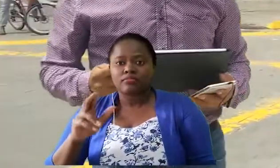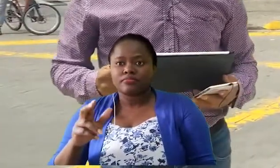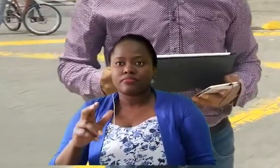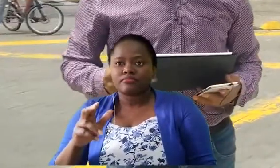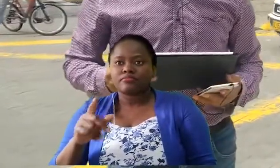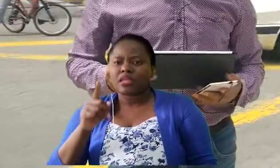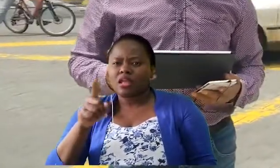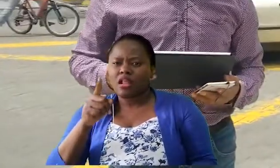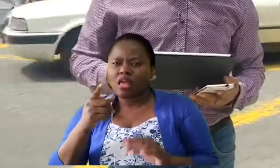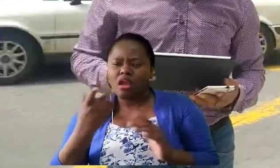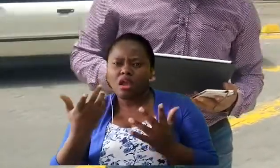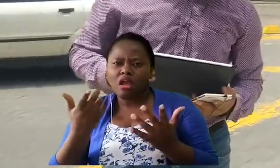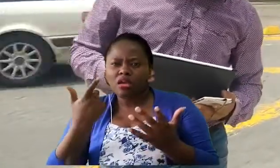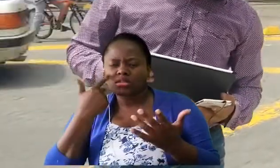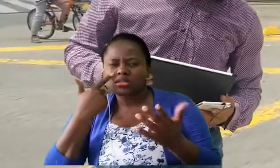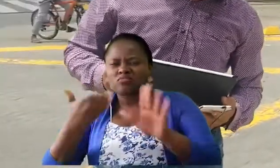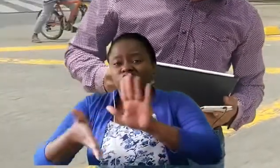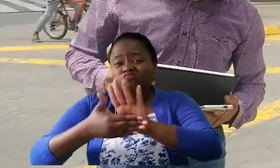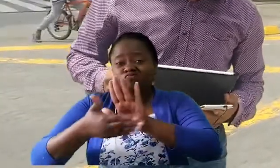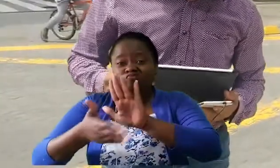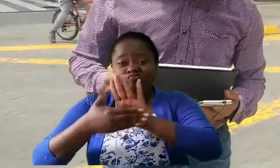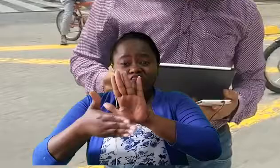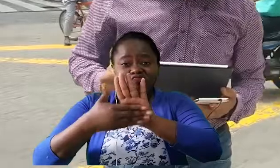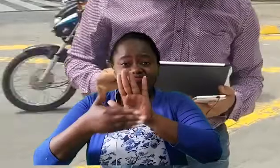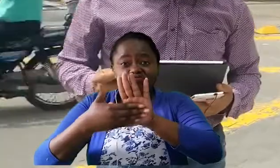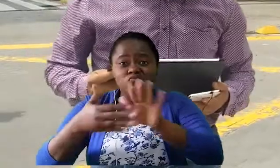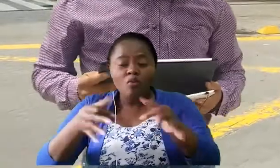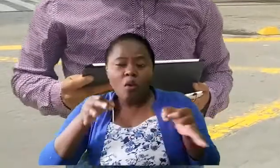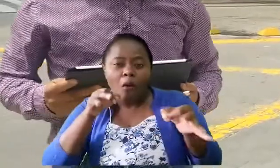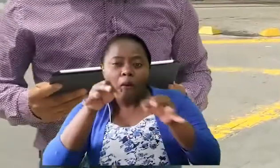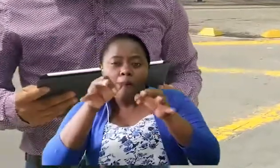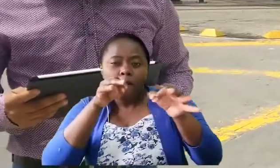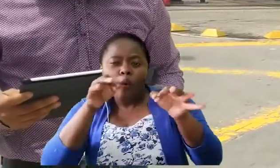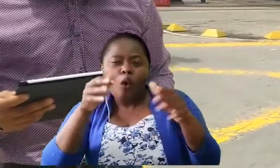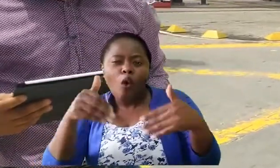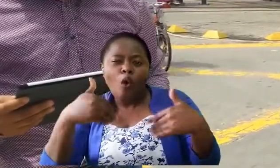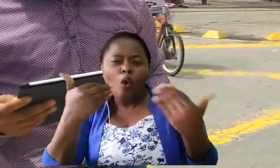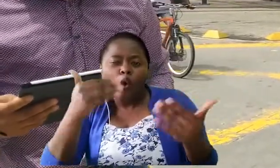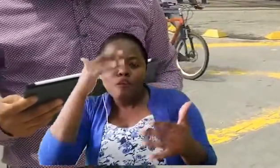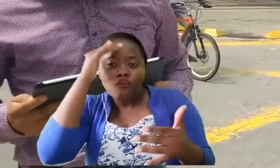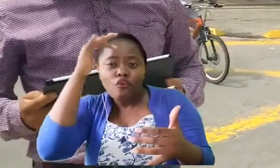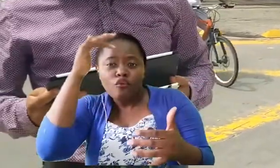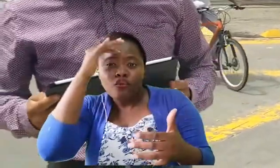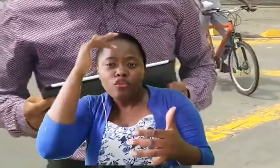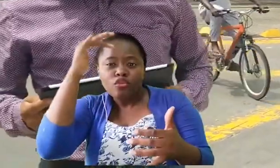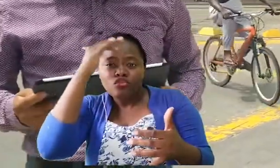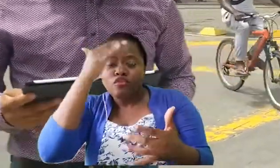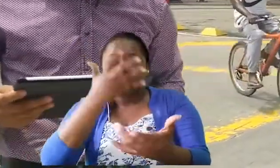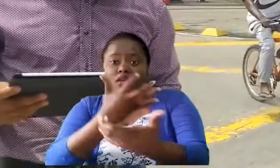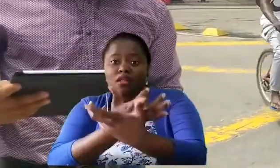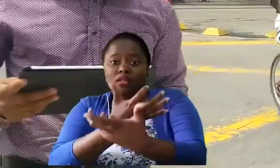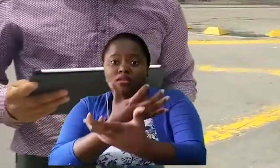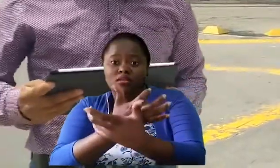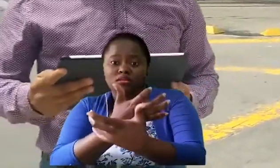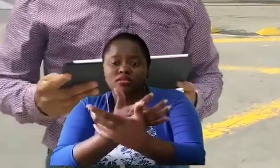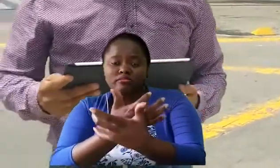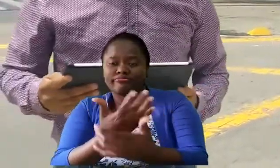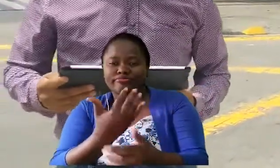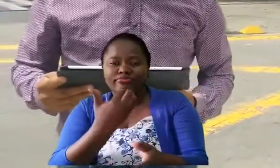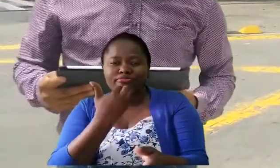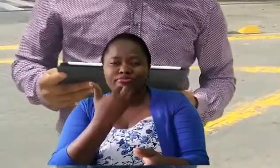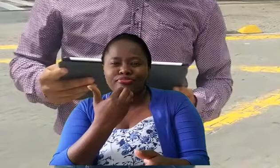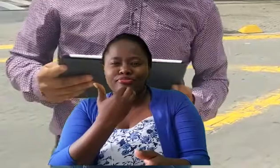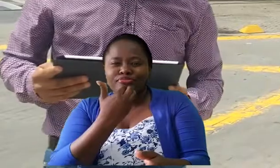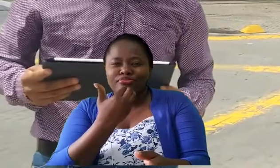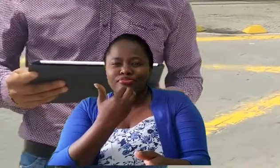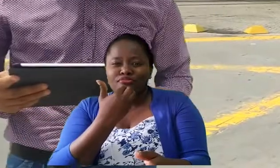y lo va a hacer, digamos, desde la filosofía de la ciencia. Él, digamos, presenta lo que se conoce